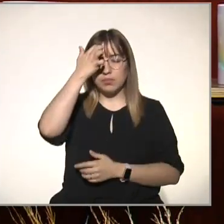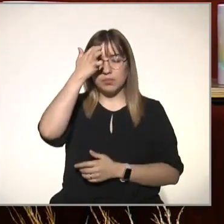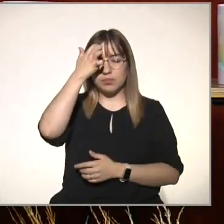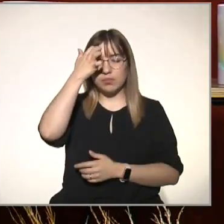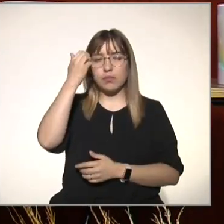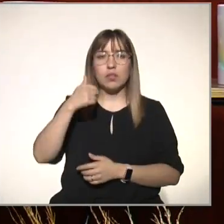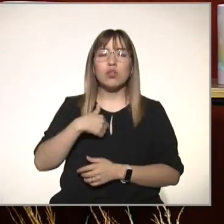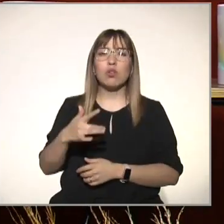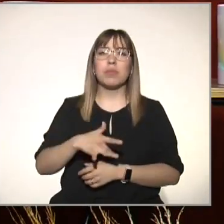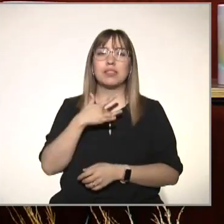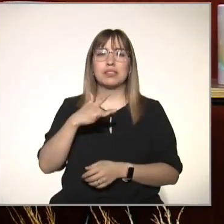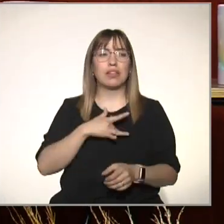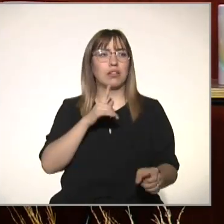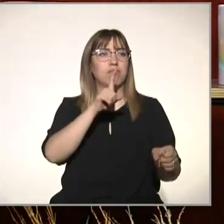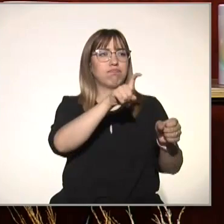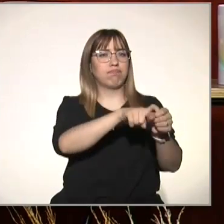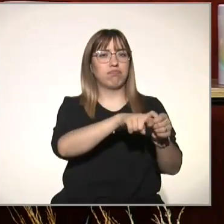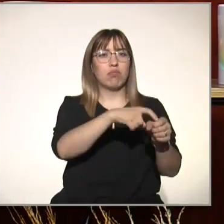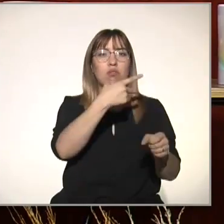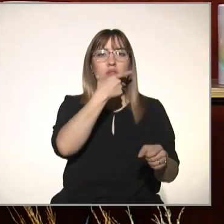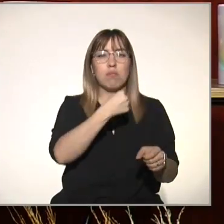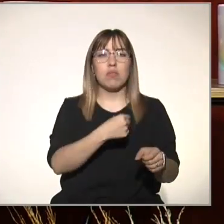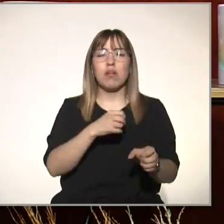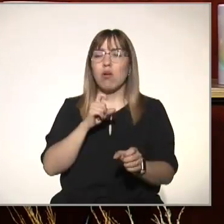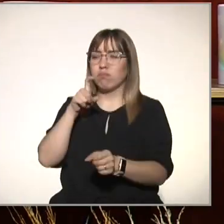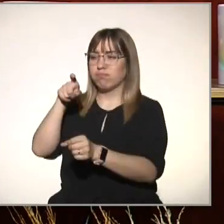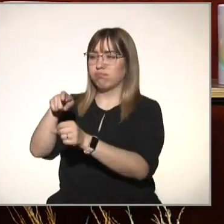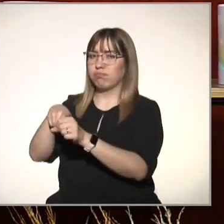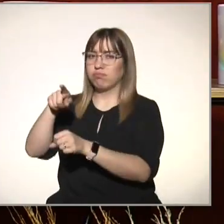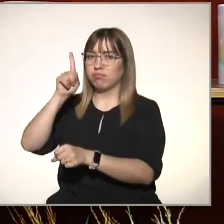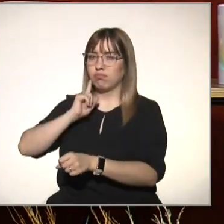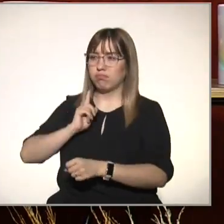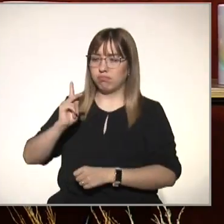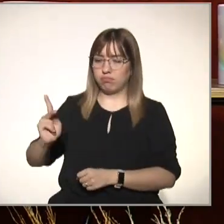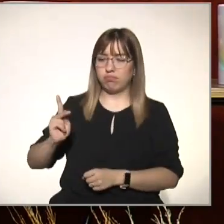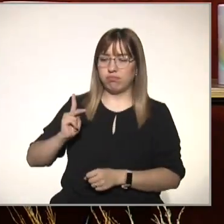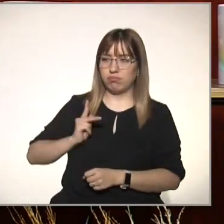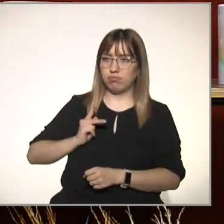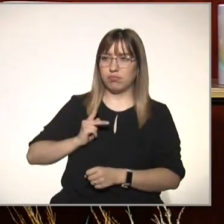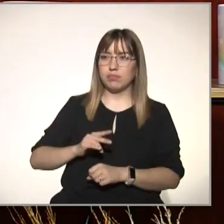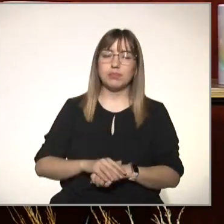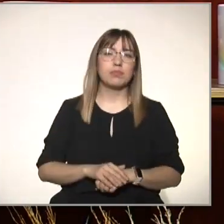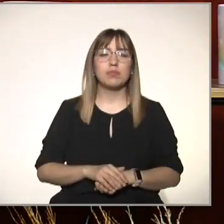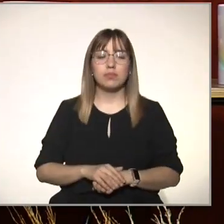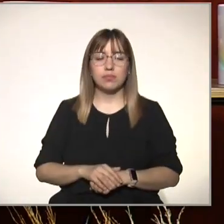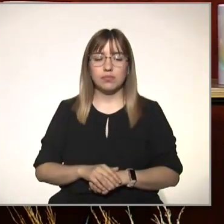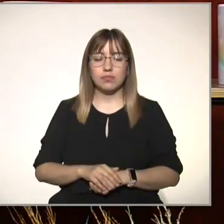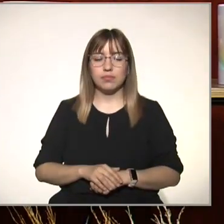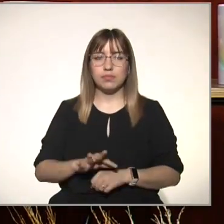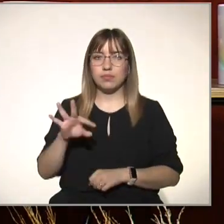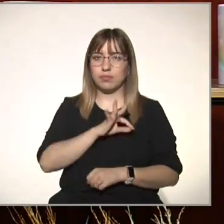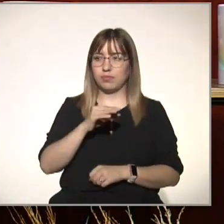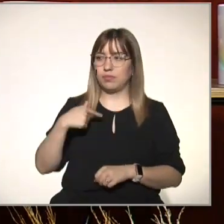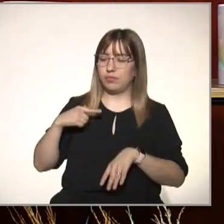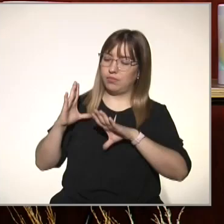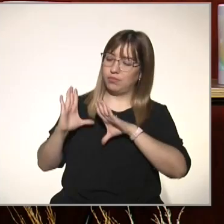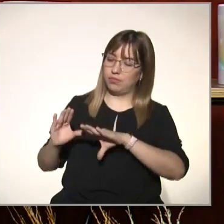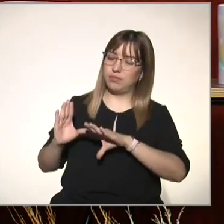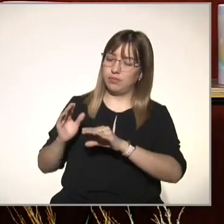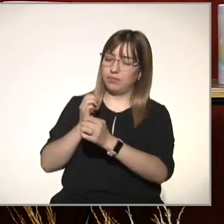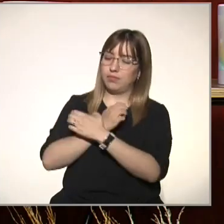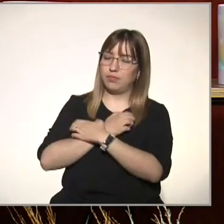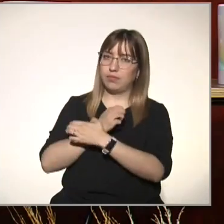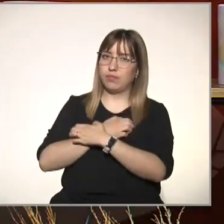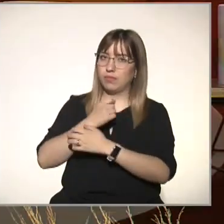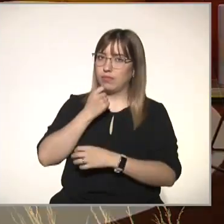uno, independientemente de la crianza. No porque críes a una persona de cierta forma, va